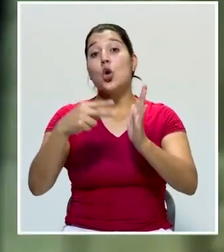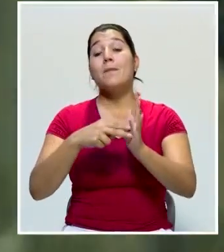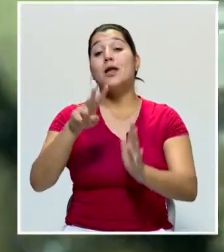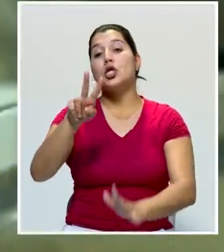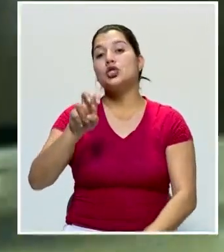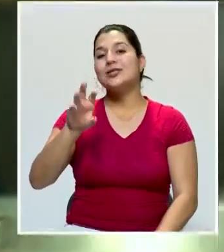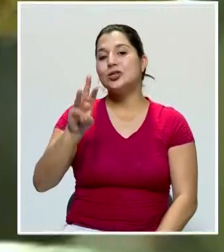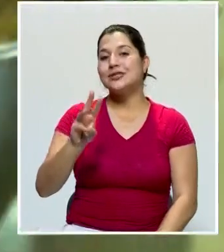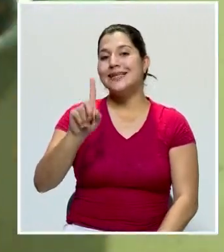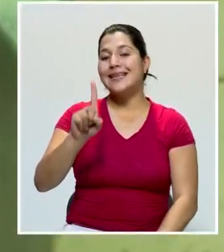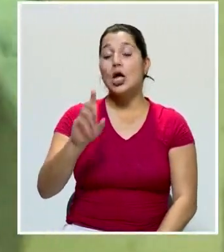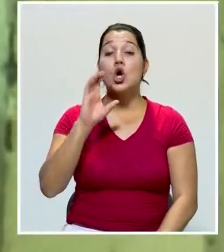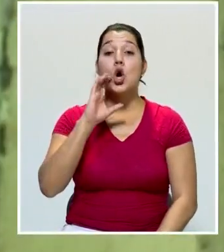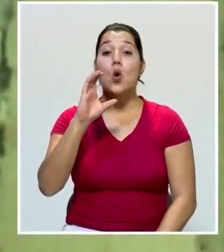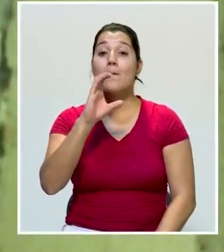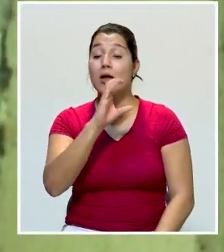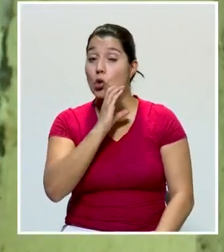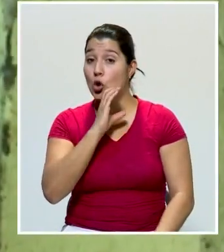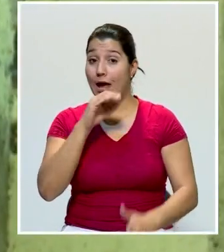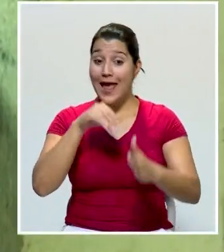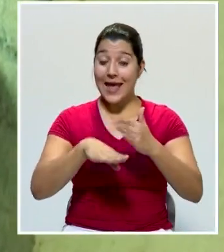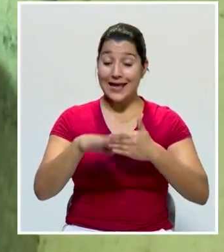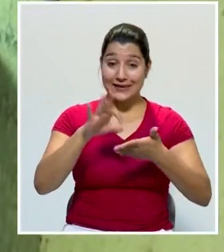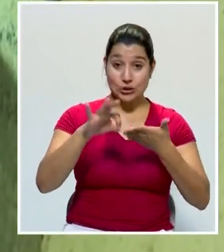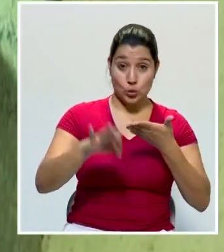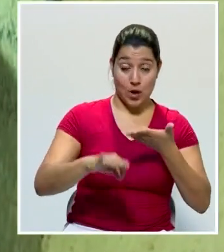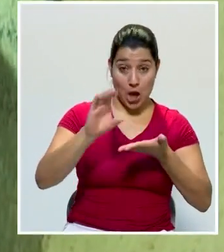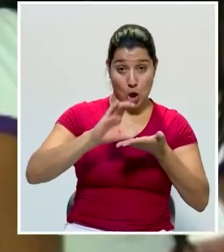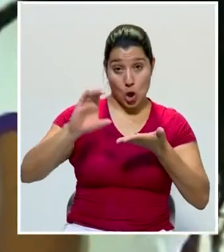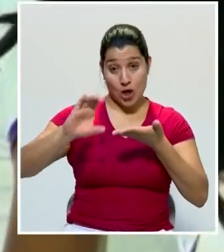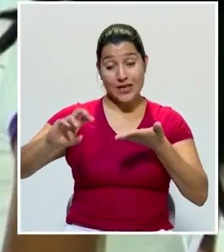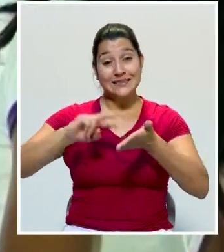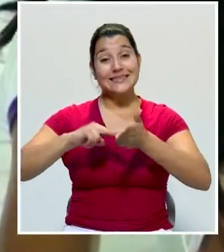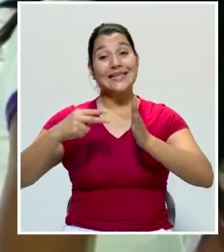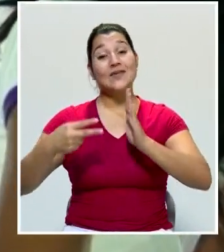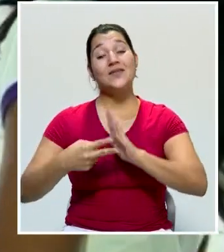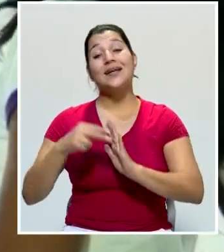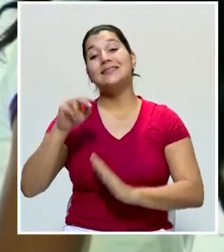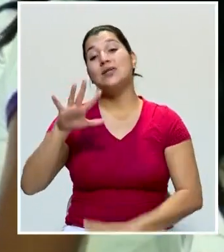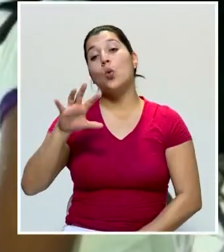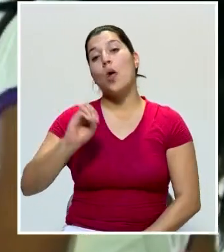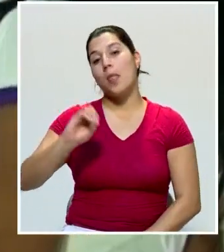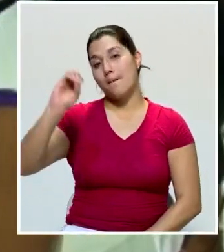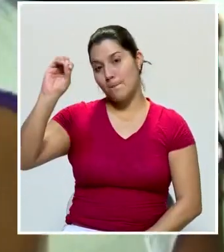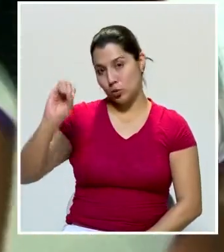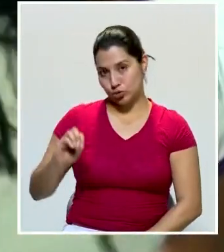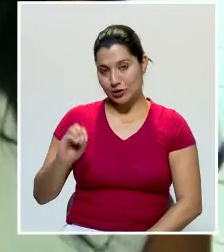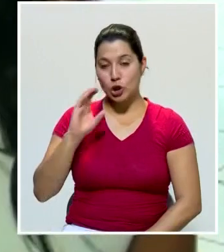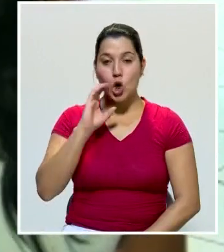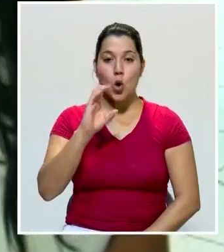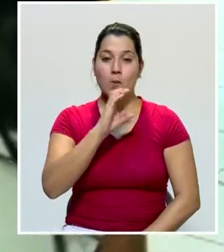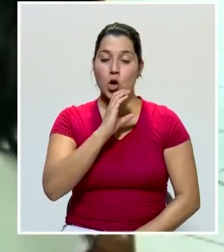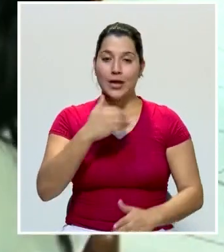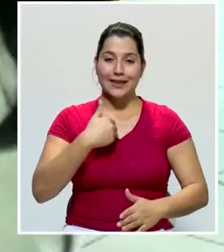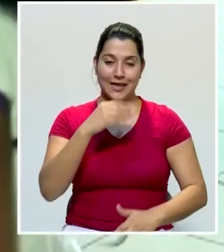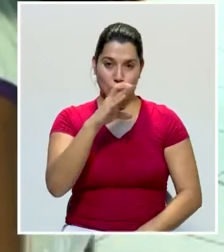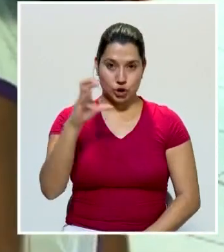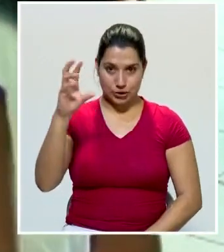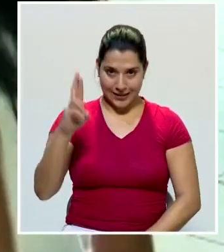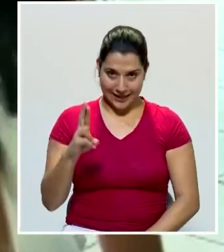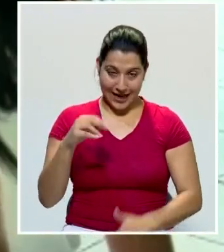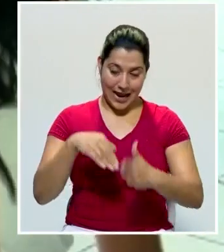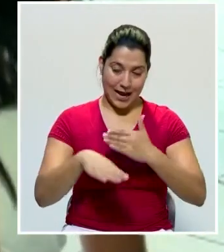2.261 comedores estudiantiles, es decir, el 50% de los existentes en el país.